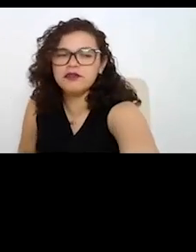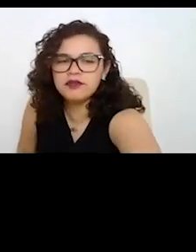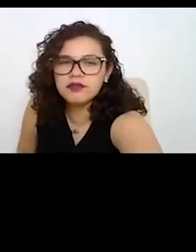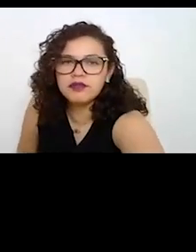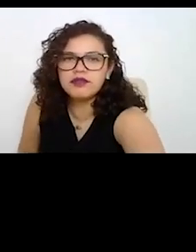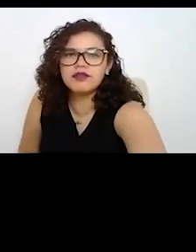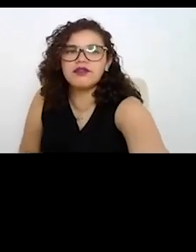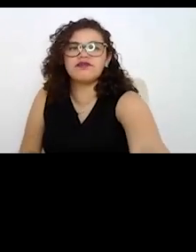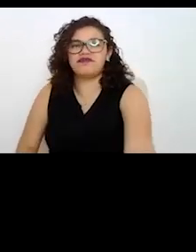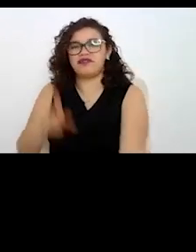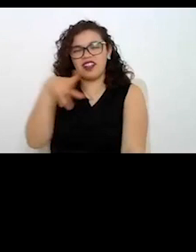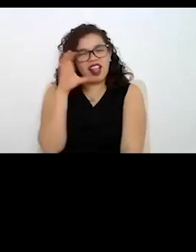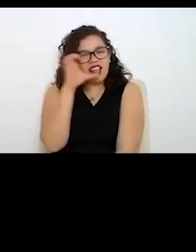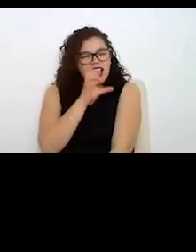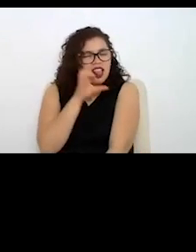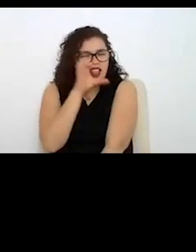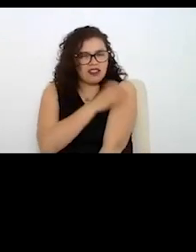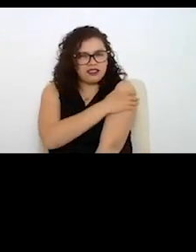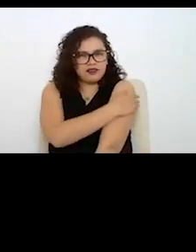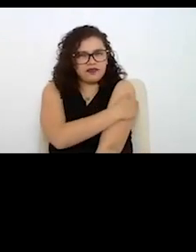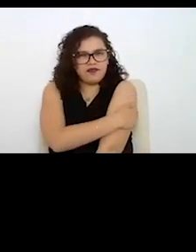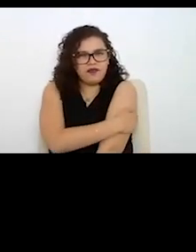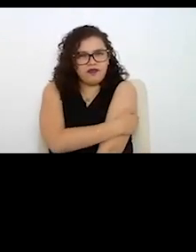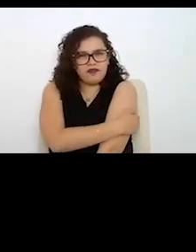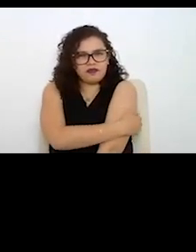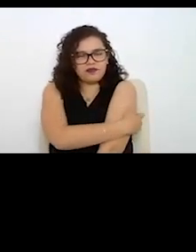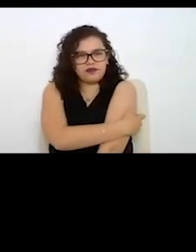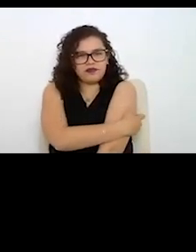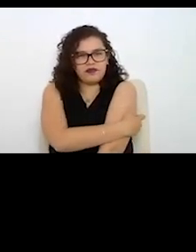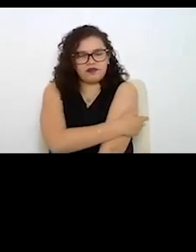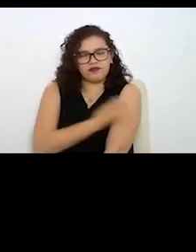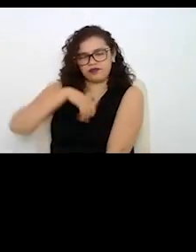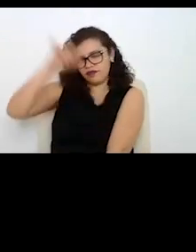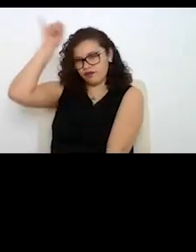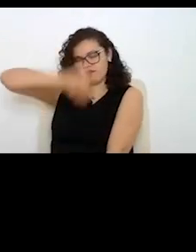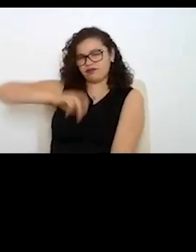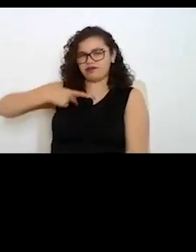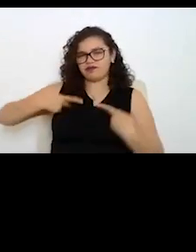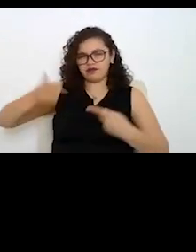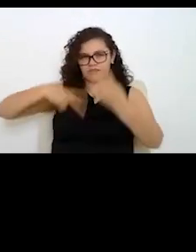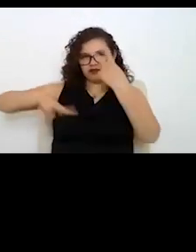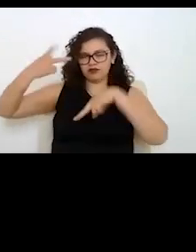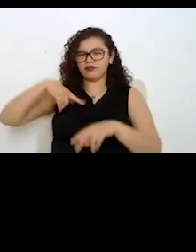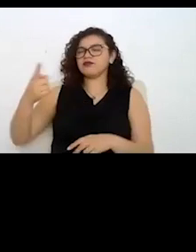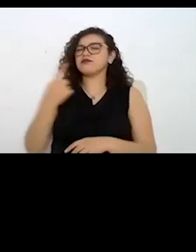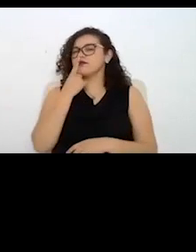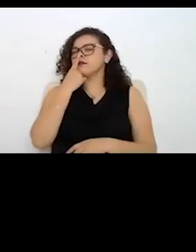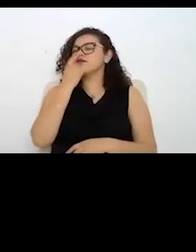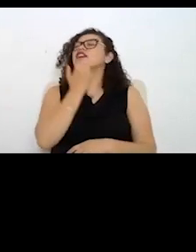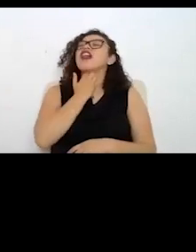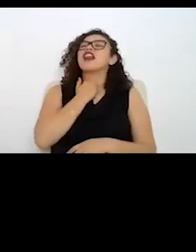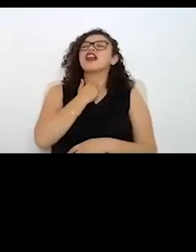Esa es muy curiosa. Eh, si nosotros como patrones sospechamos que uno de nuestros trabajadores está bajo las influencias del